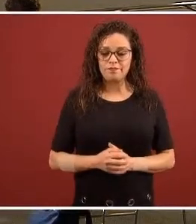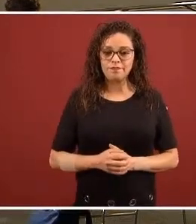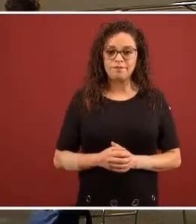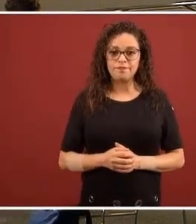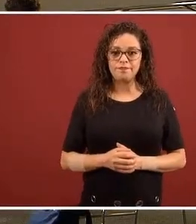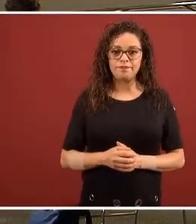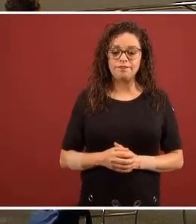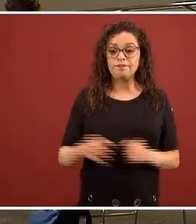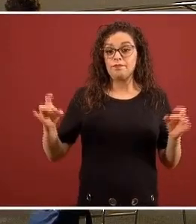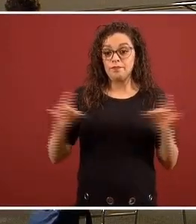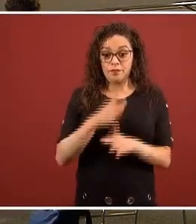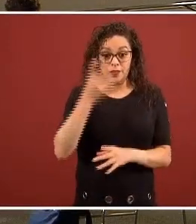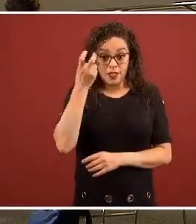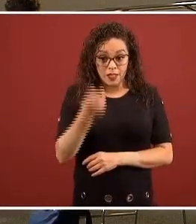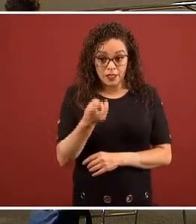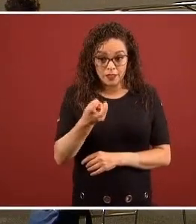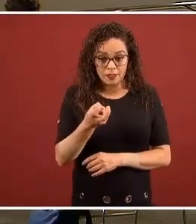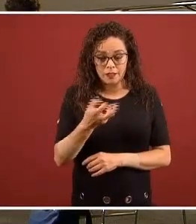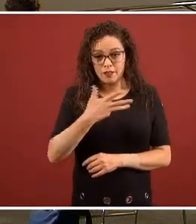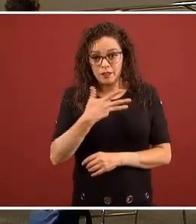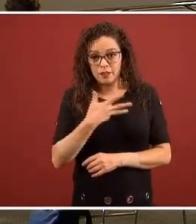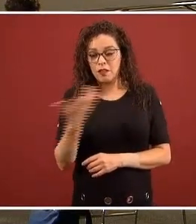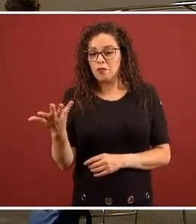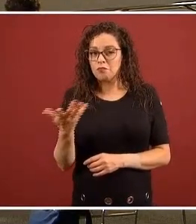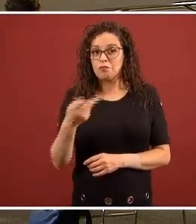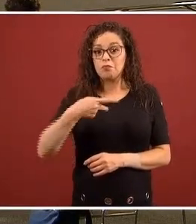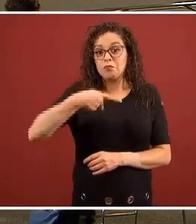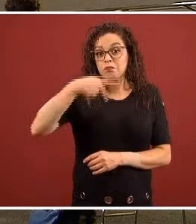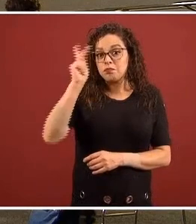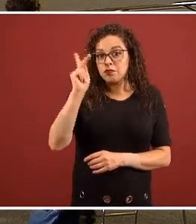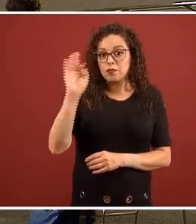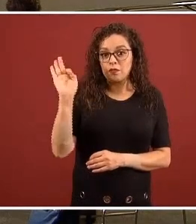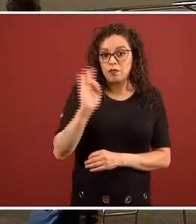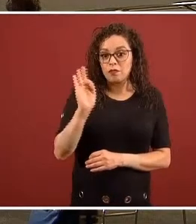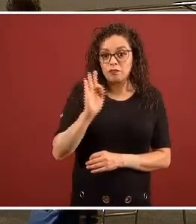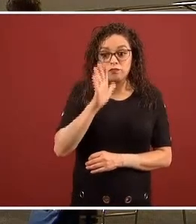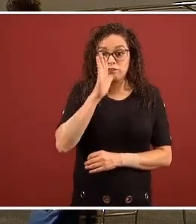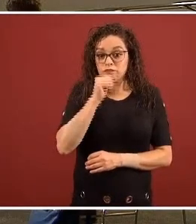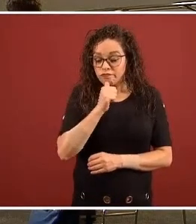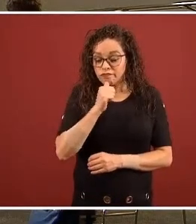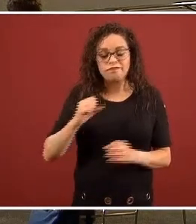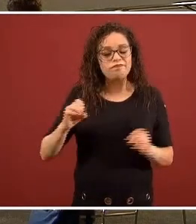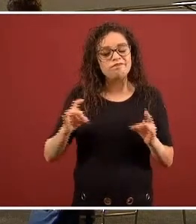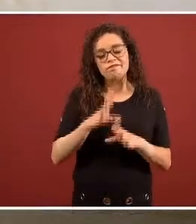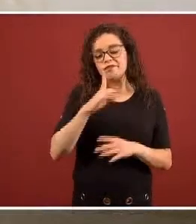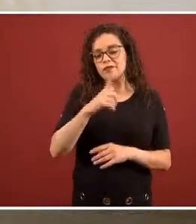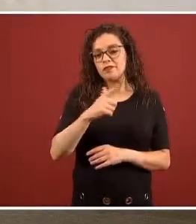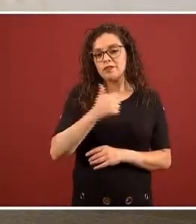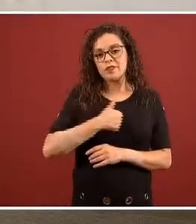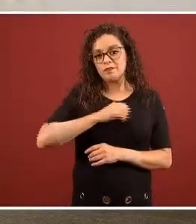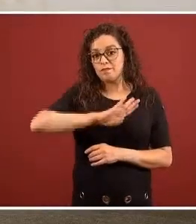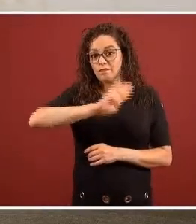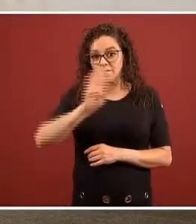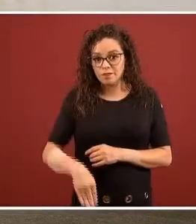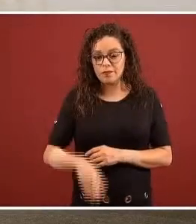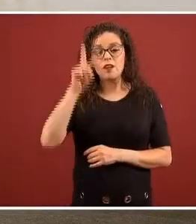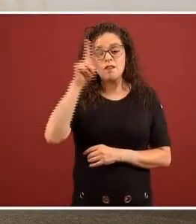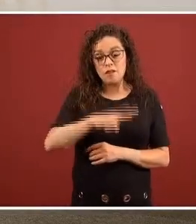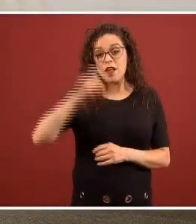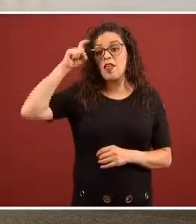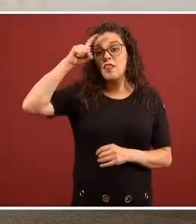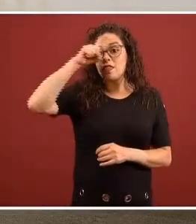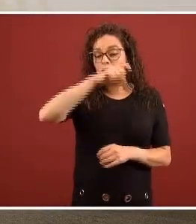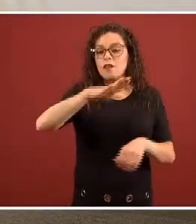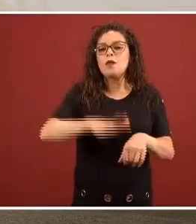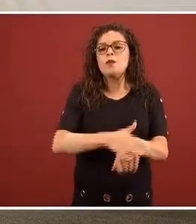logra, y efectivamente pierden la vida, estamos ante una situación complicada porque hay que proteger ahora la